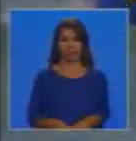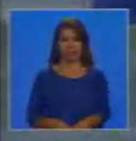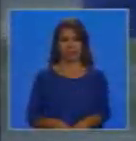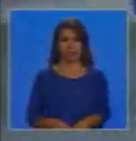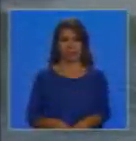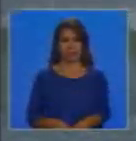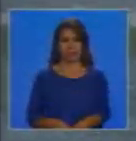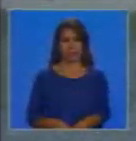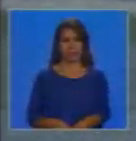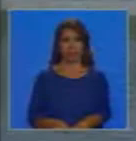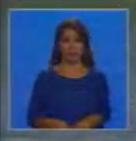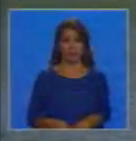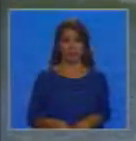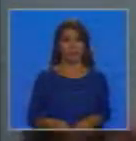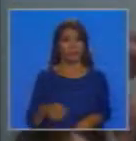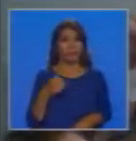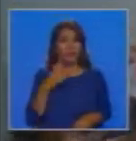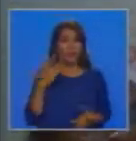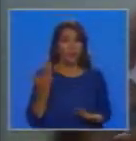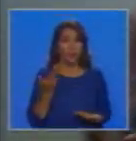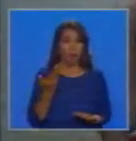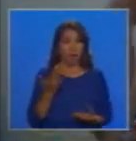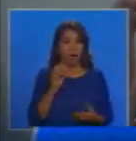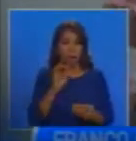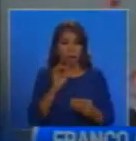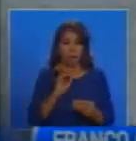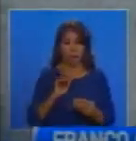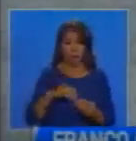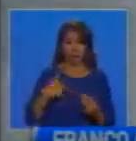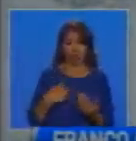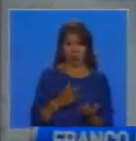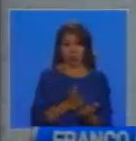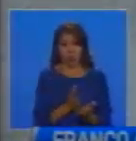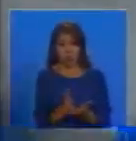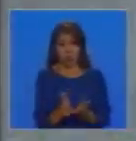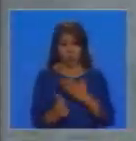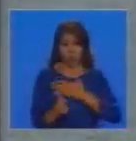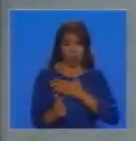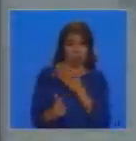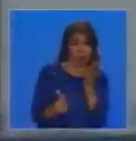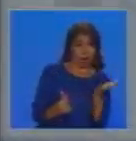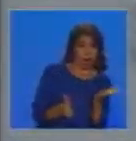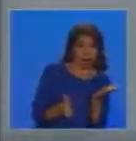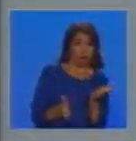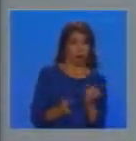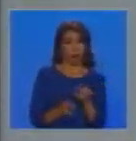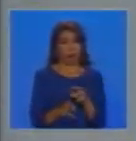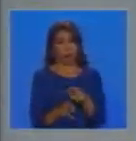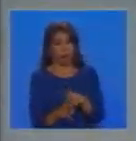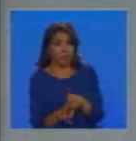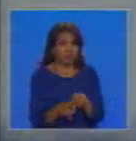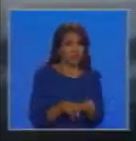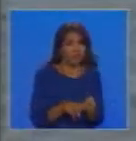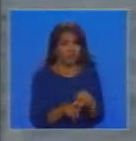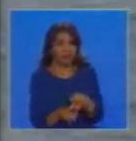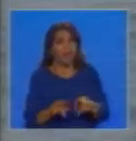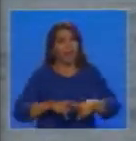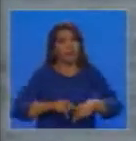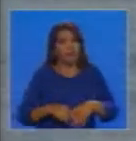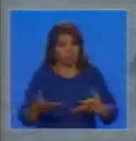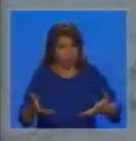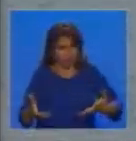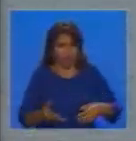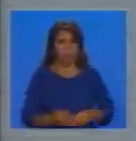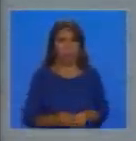A lo que tú llegues a la izquierda, tú tienes que irte con el cuerpo hacia la derecha. Y cuando llegas a la derecha, es postarte hacia la izquierda. Frente a